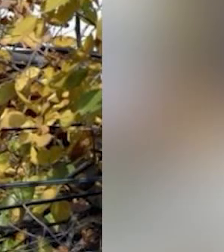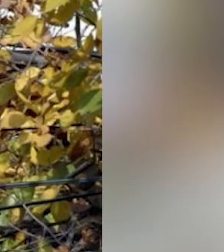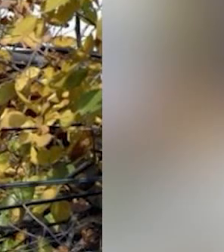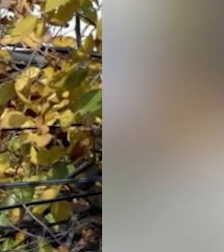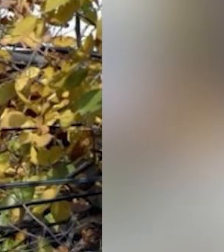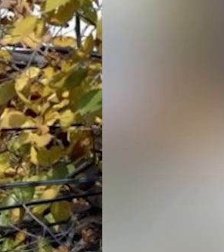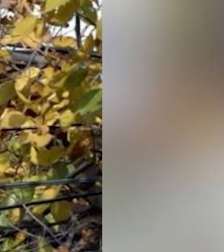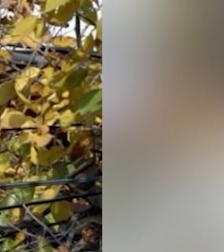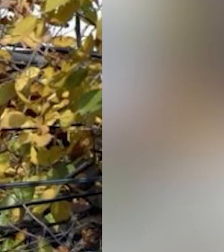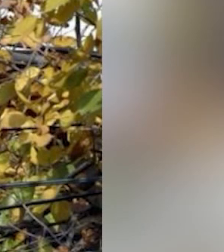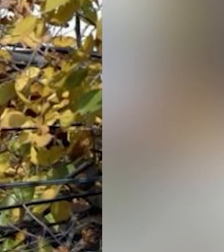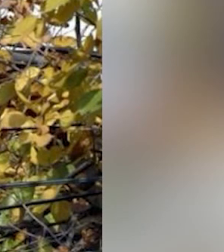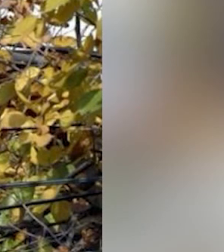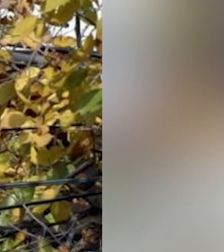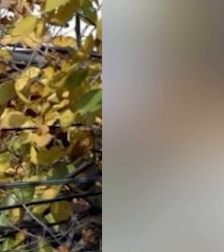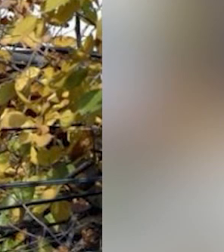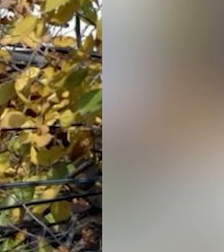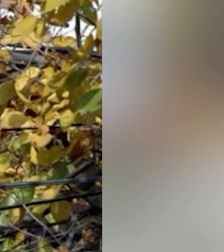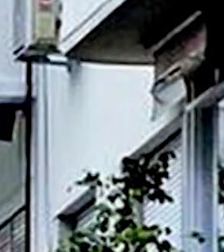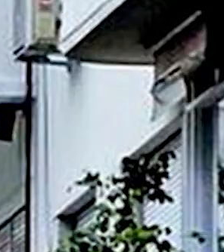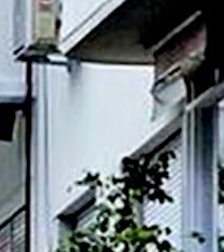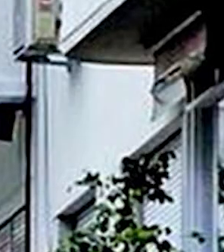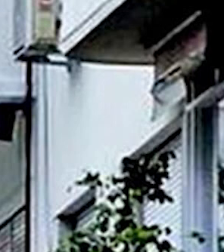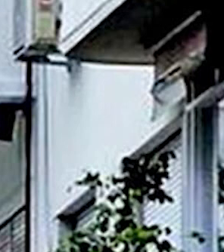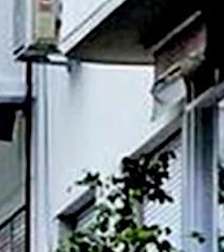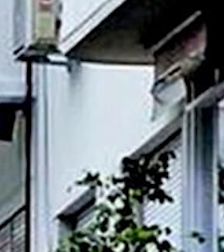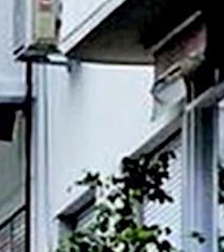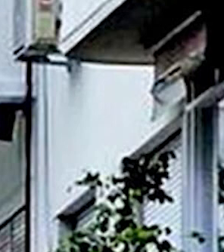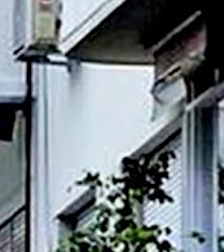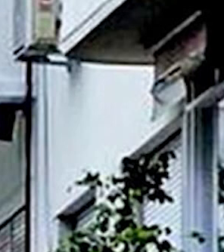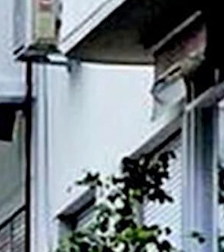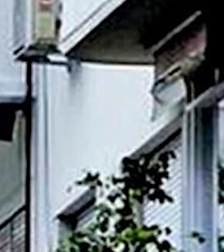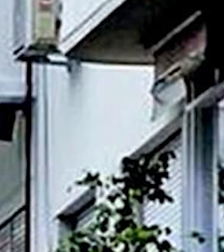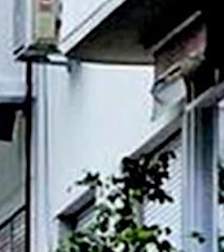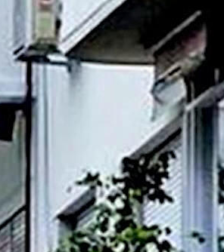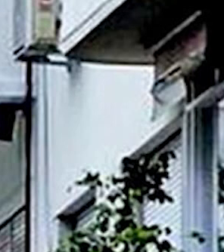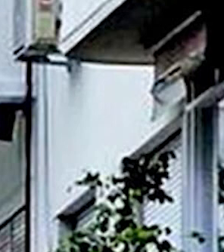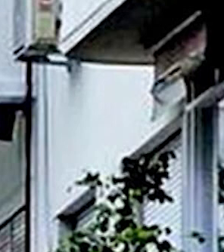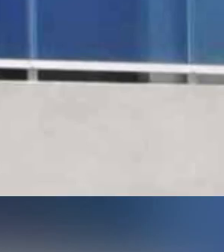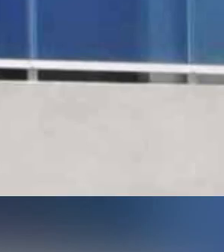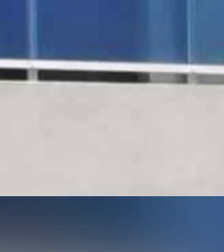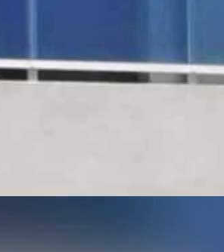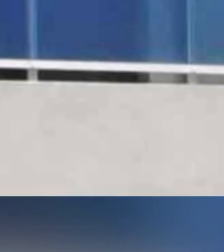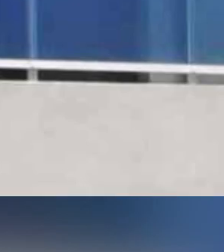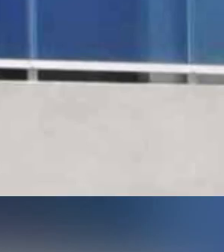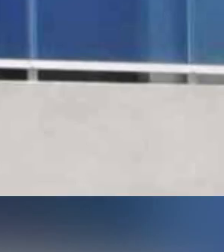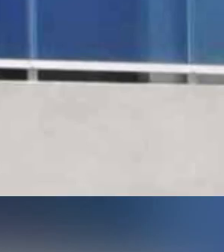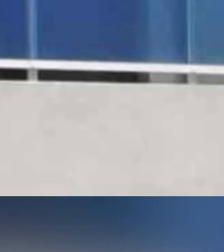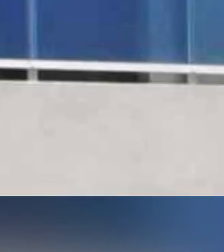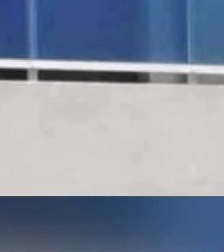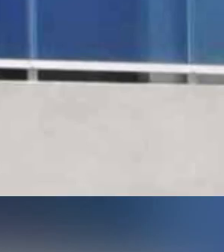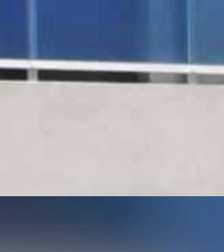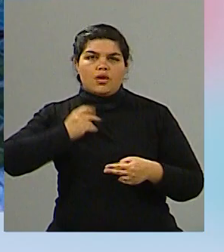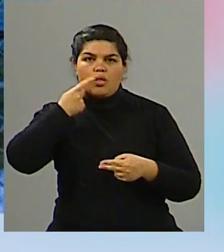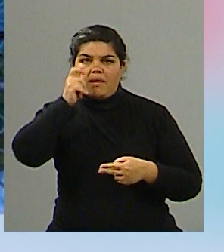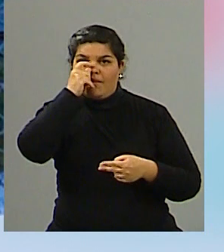la pandemia, se termina el plazo, ¿no?, que fue marzo de 2021. Recién a partir de ahí empieza a